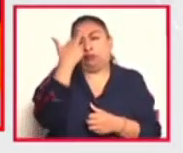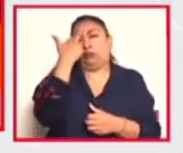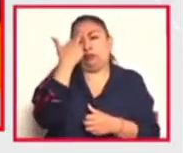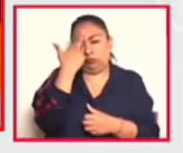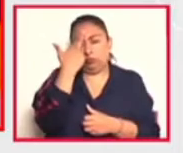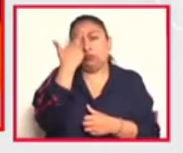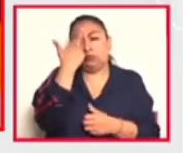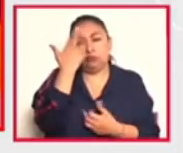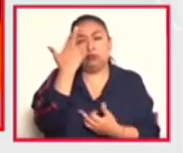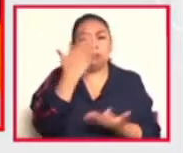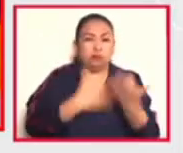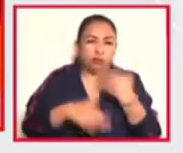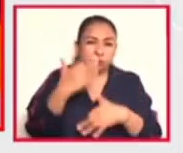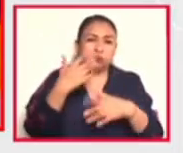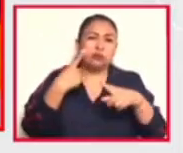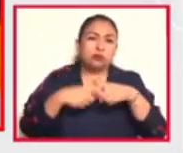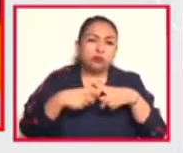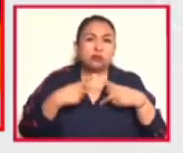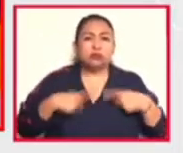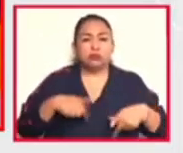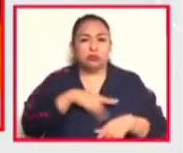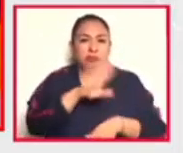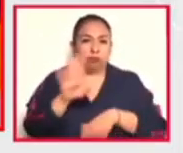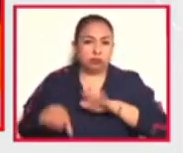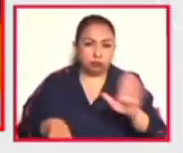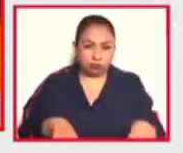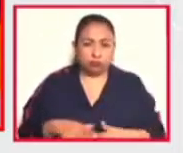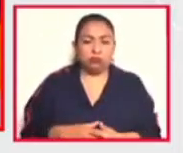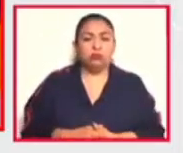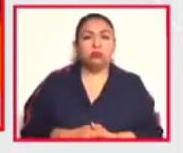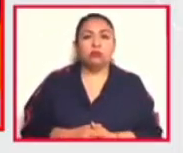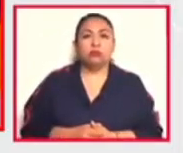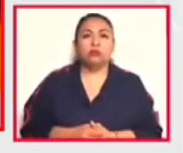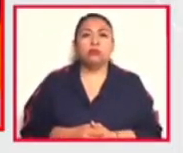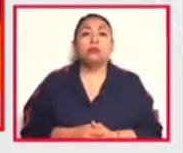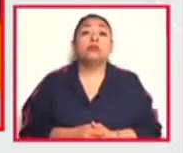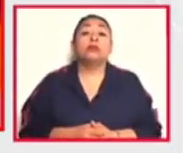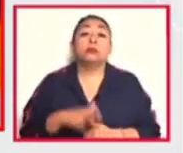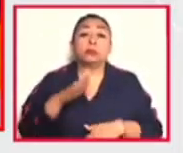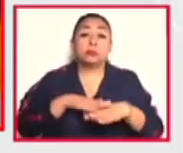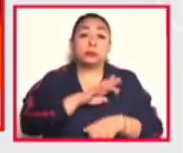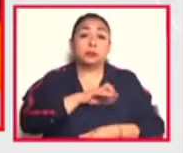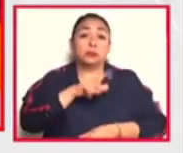a todos nuestros difuntos, y en especial